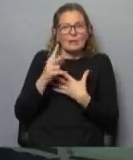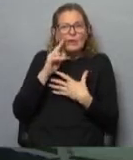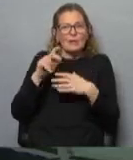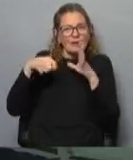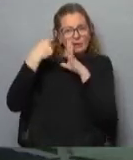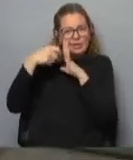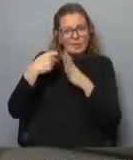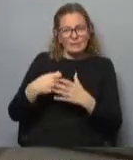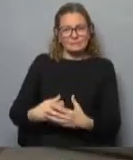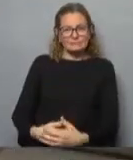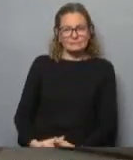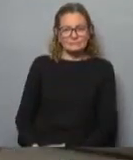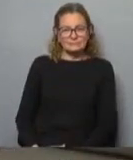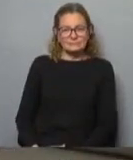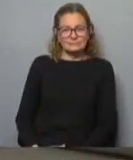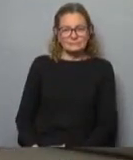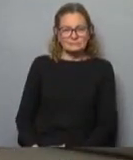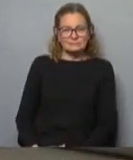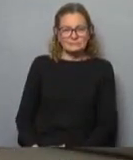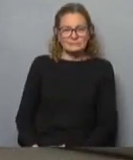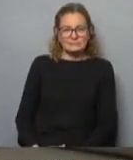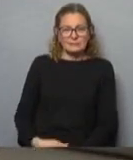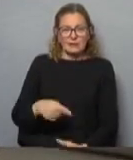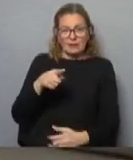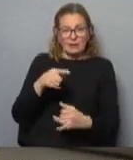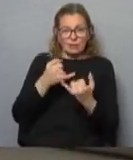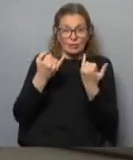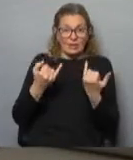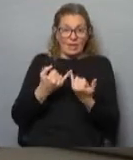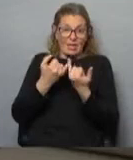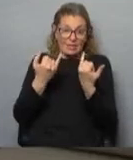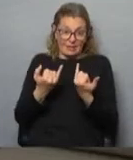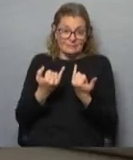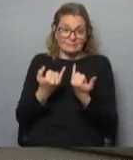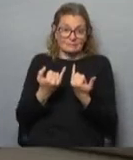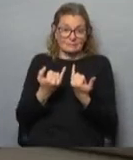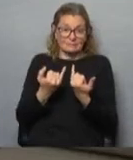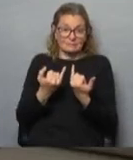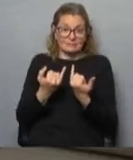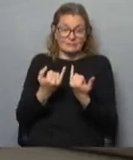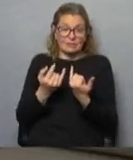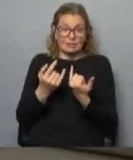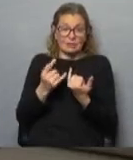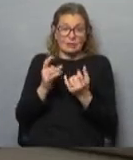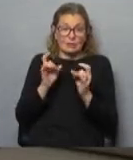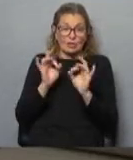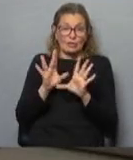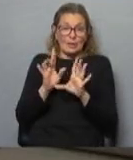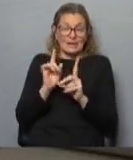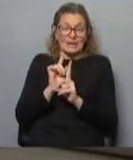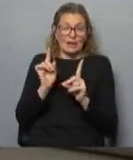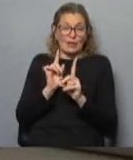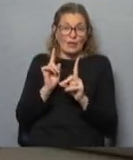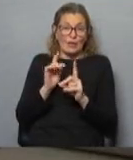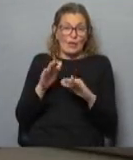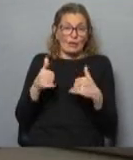vídeo esto ocurre a diario sólo que no no